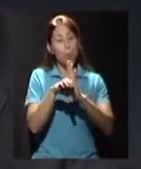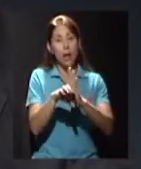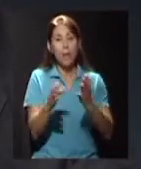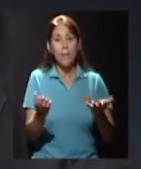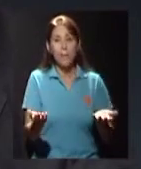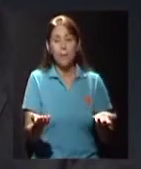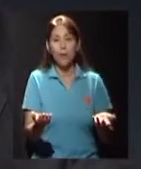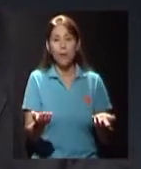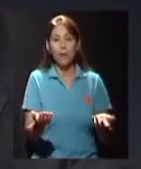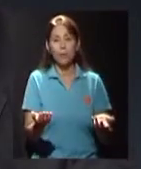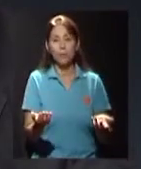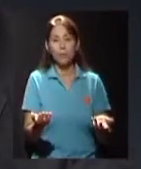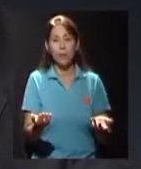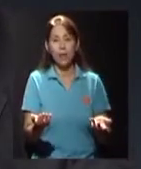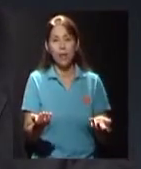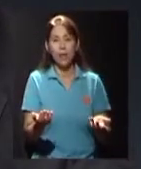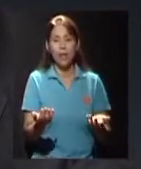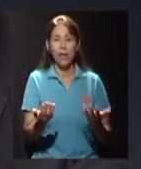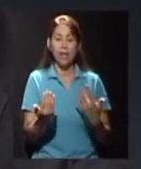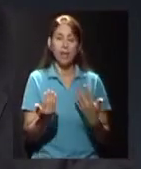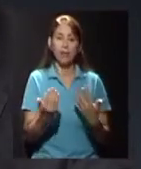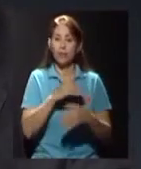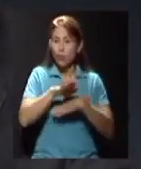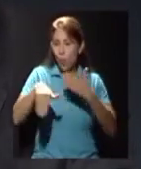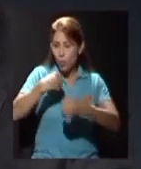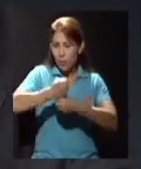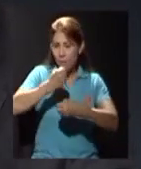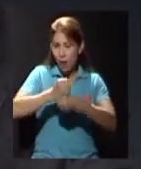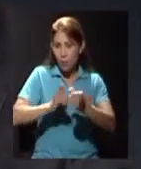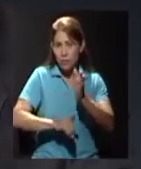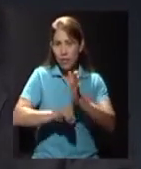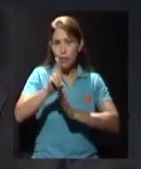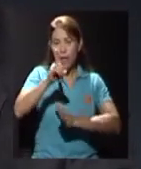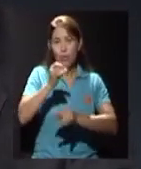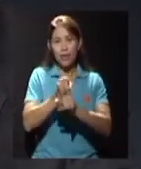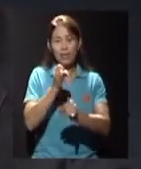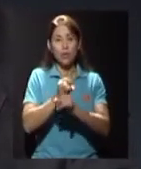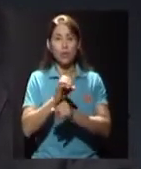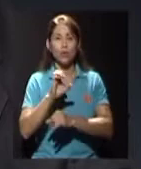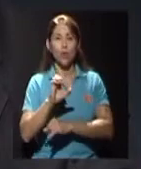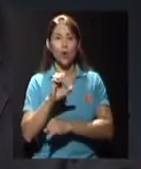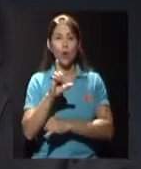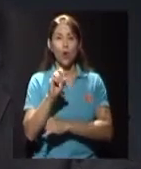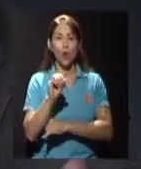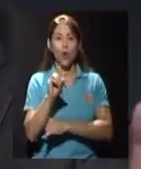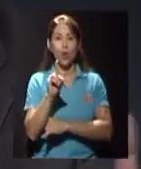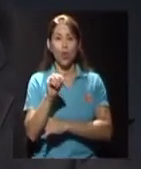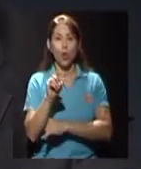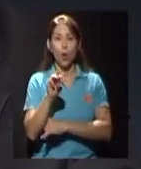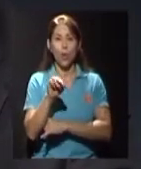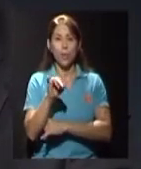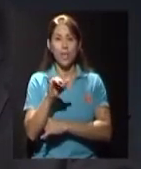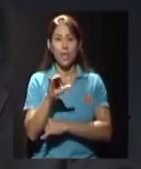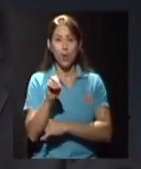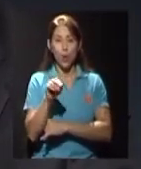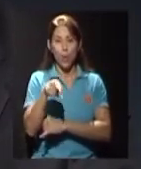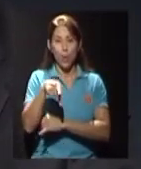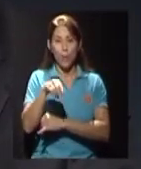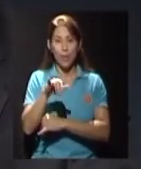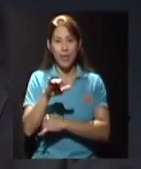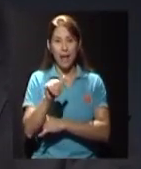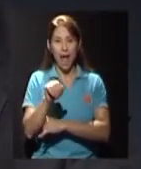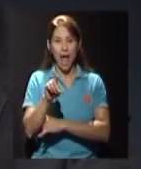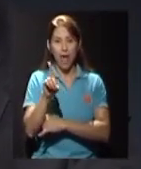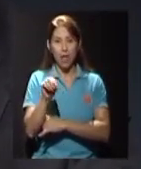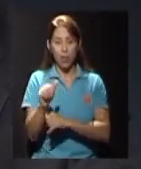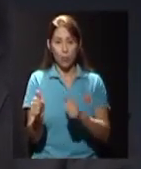ejemplo lo desarrollado en el instituto clodomiro picado por ejemplo adscrito a la universidad de